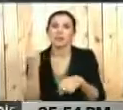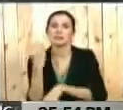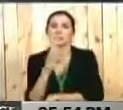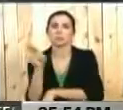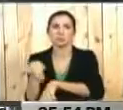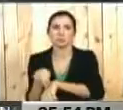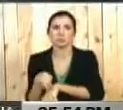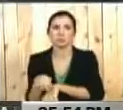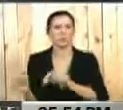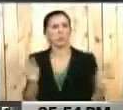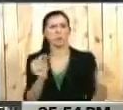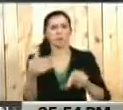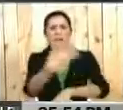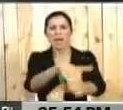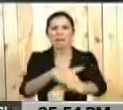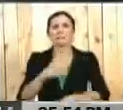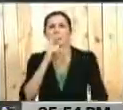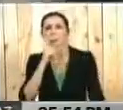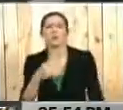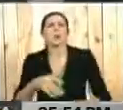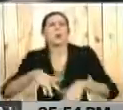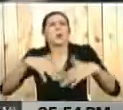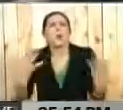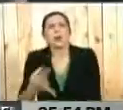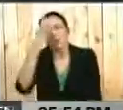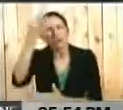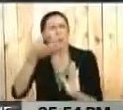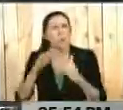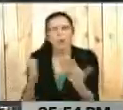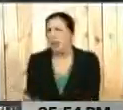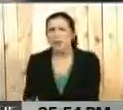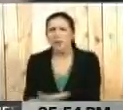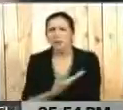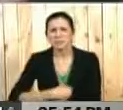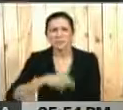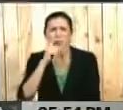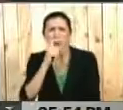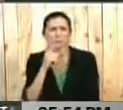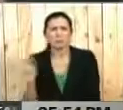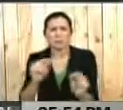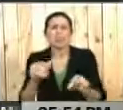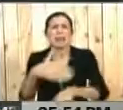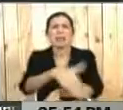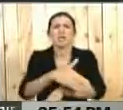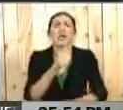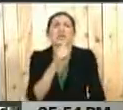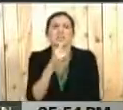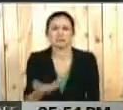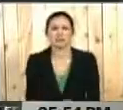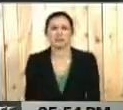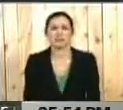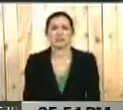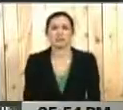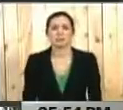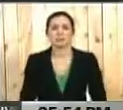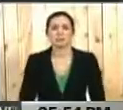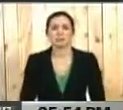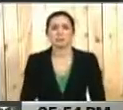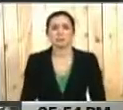lo va a discutir en la calle con los consejos comunales, ¿cuáles consejos comunales? Si tienen paralizada todo proceso de constitución